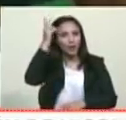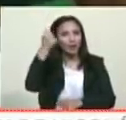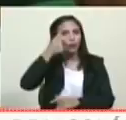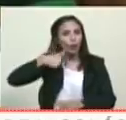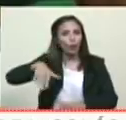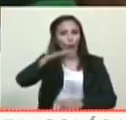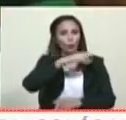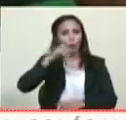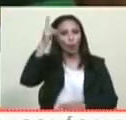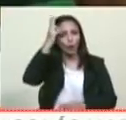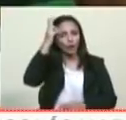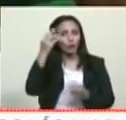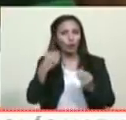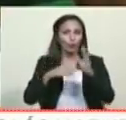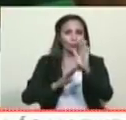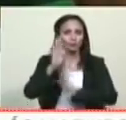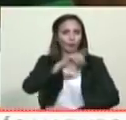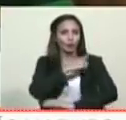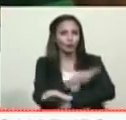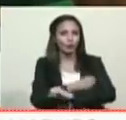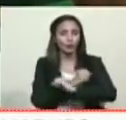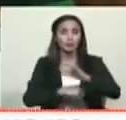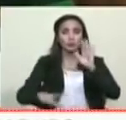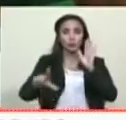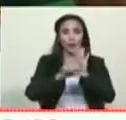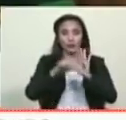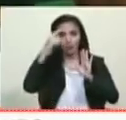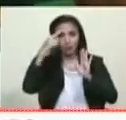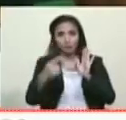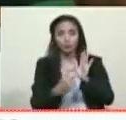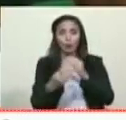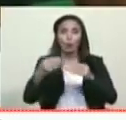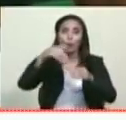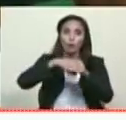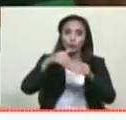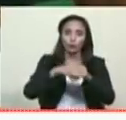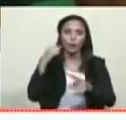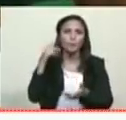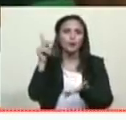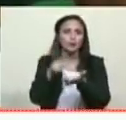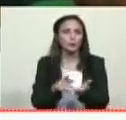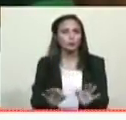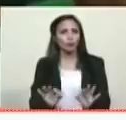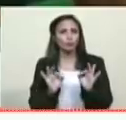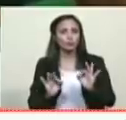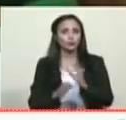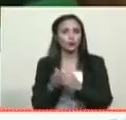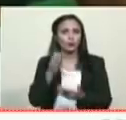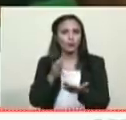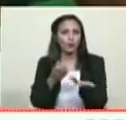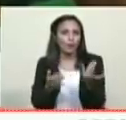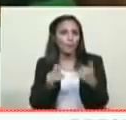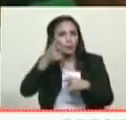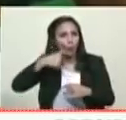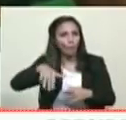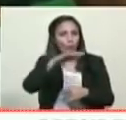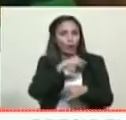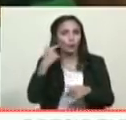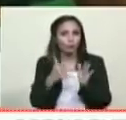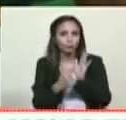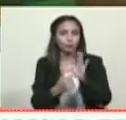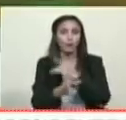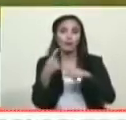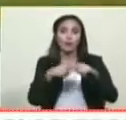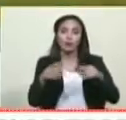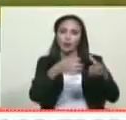popular de Bolivia en su legitimidad permanente a través del voto y la participación directa del pueblo y de las